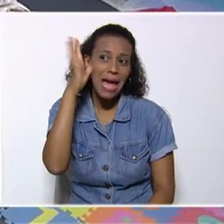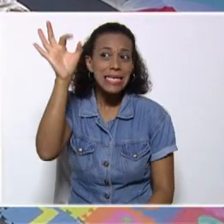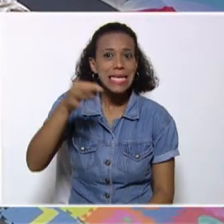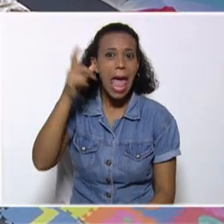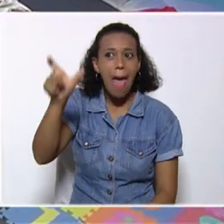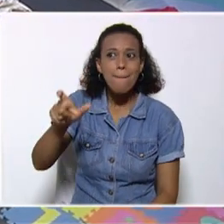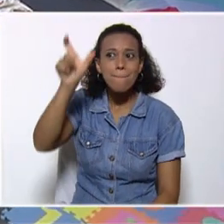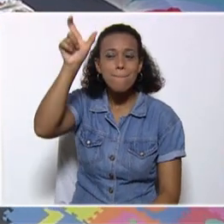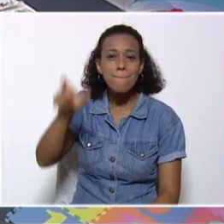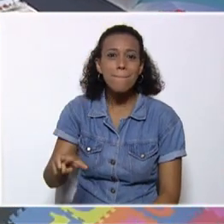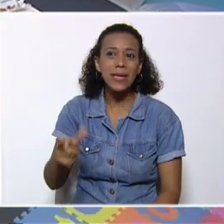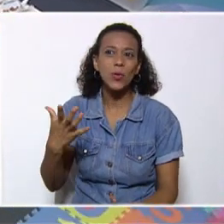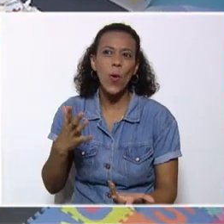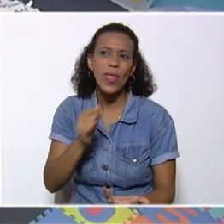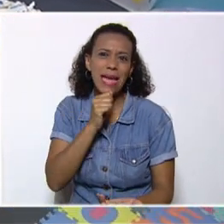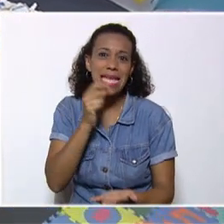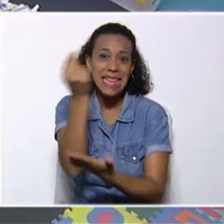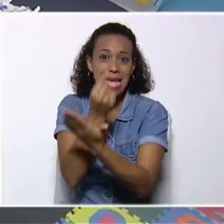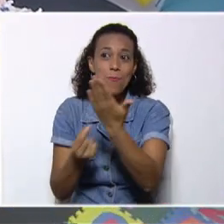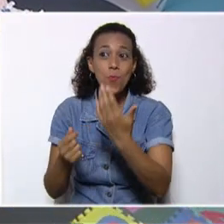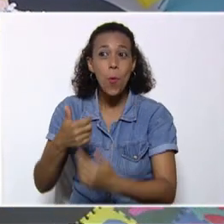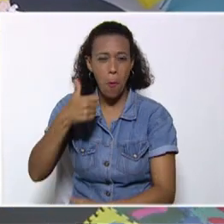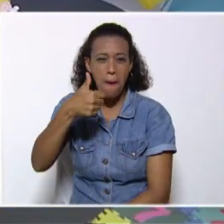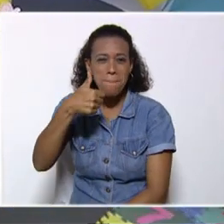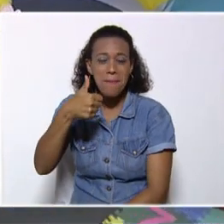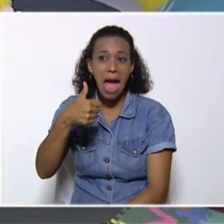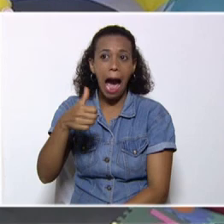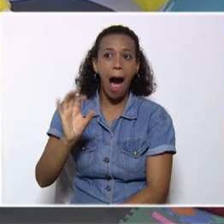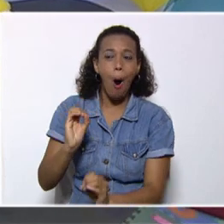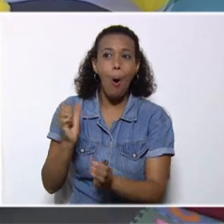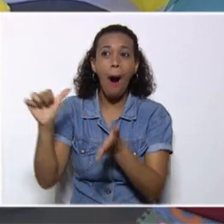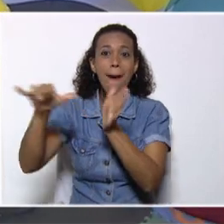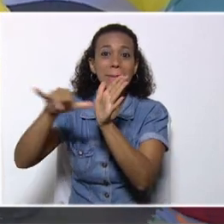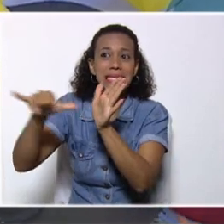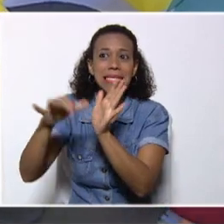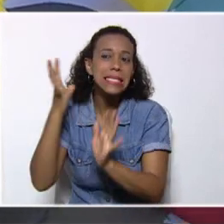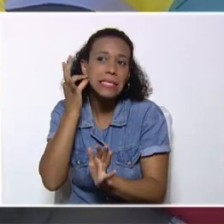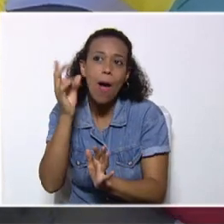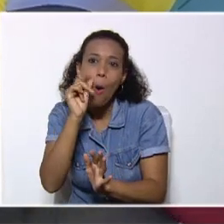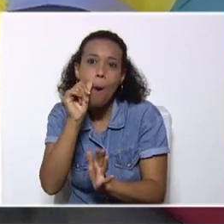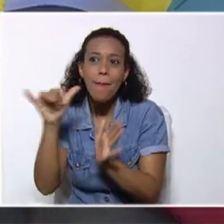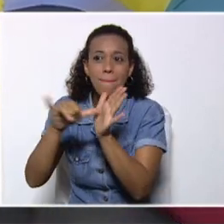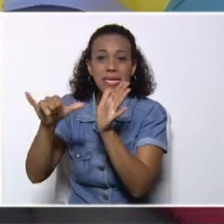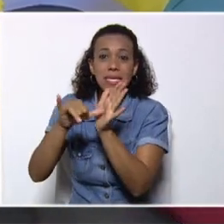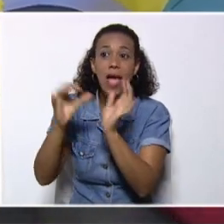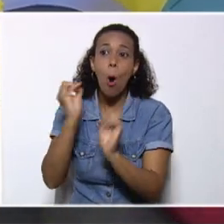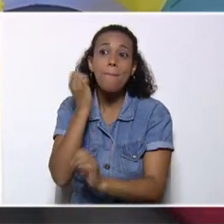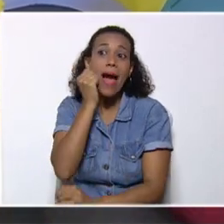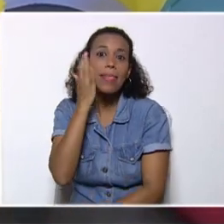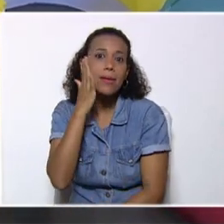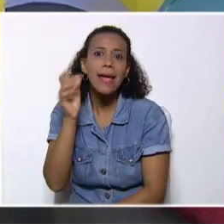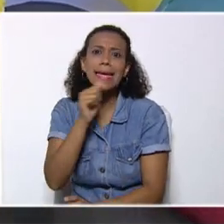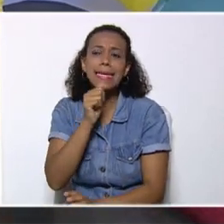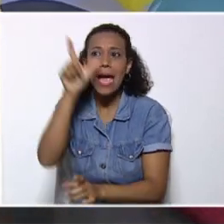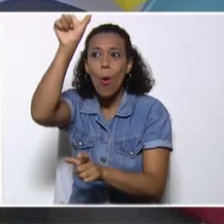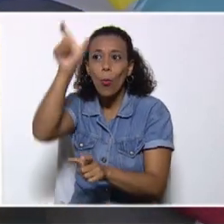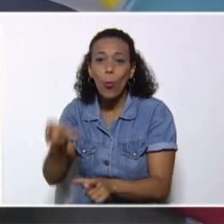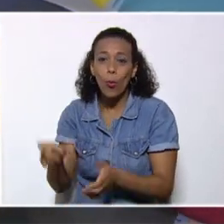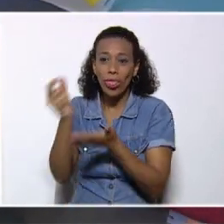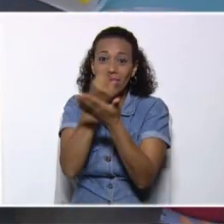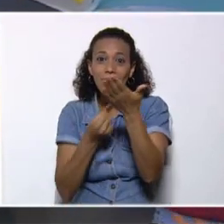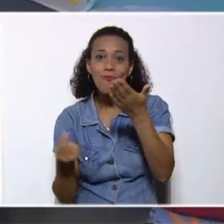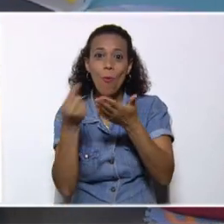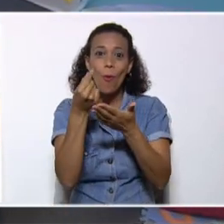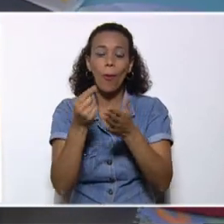siempre tenemos esos talentos, también tenemos vecinos que nos apoyan, madrinas, y podemos dibujar ese cuerpo humano. Yo se los traigo